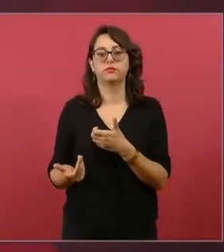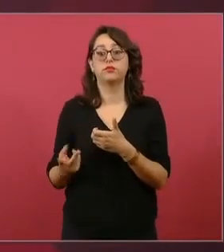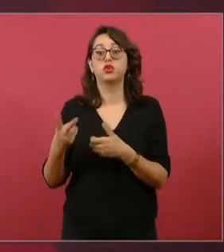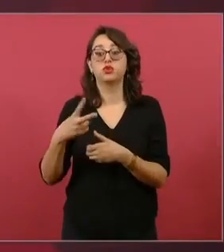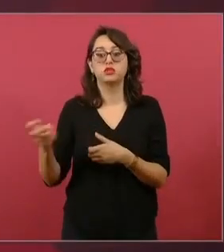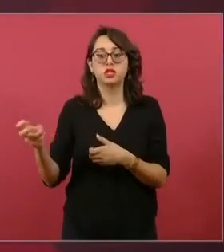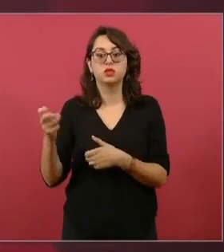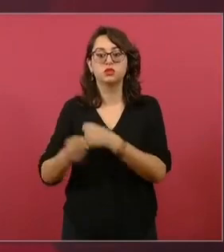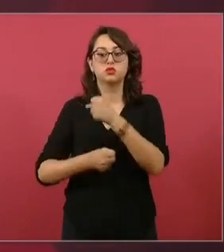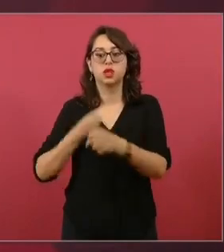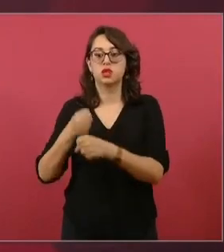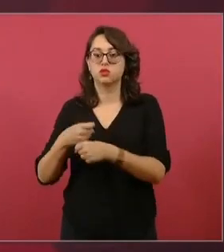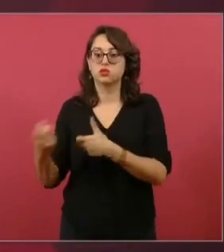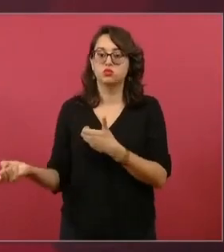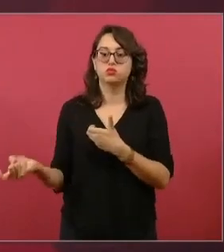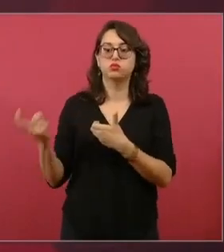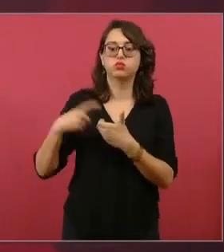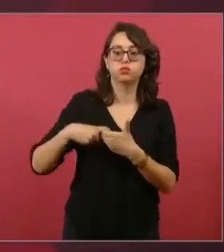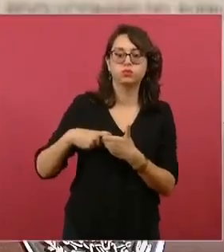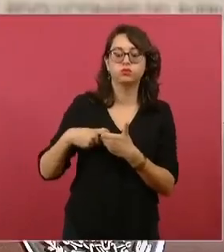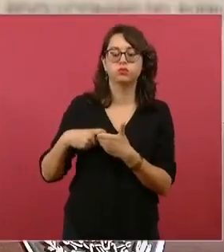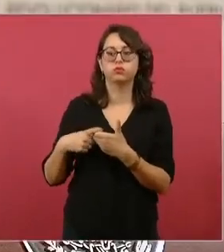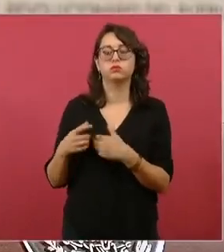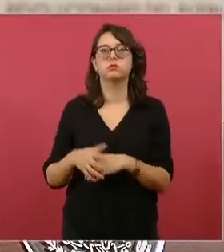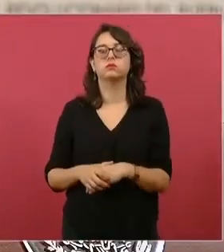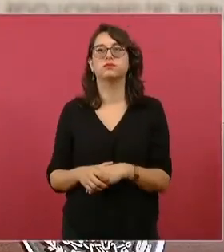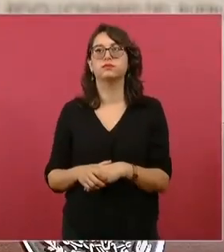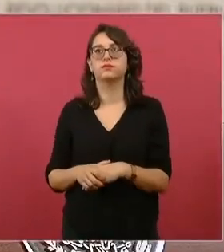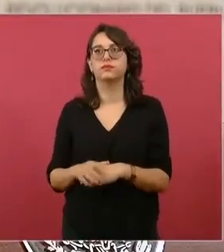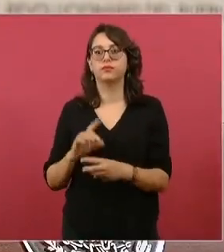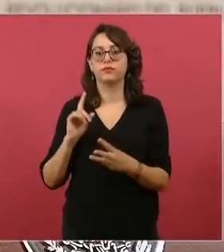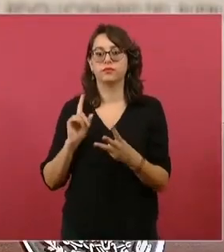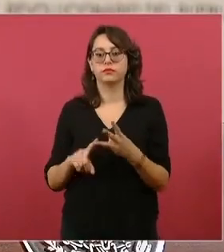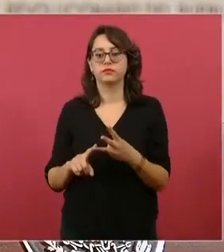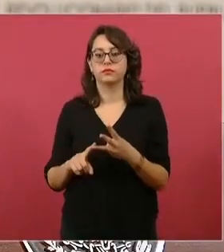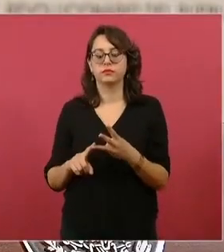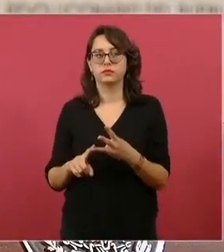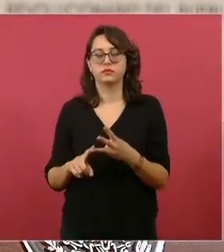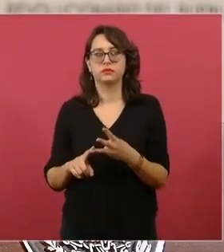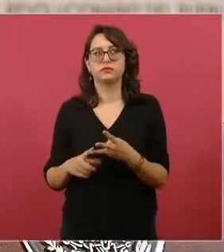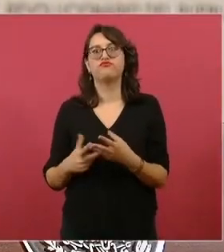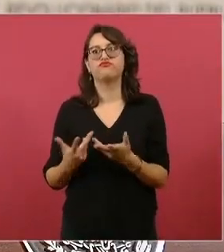200 años. Entonces voy el 11 y tengo que estar ya aquí el 13